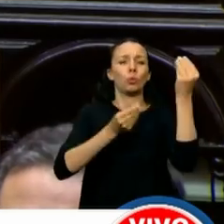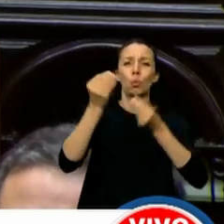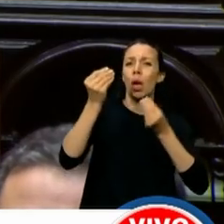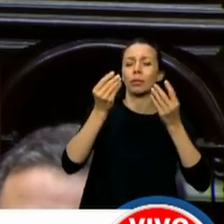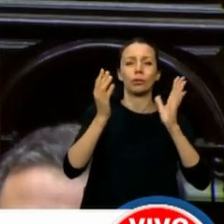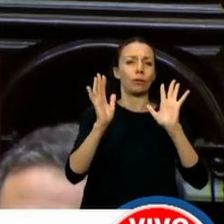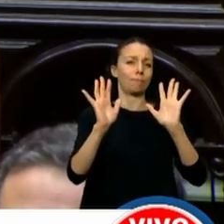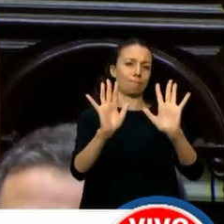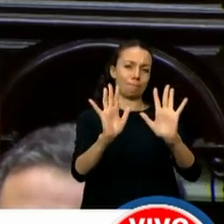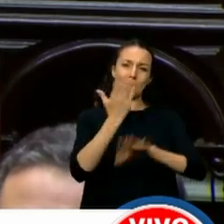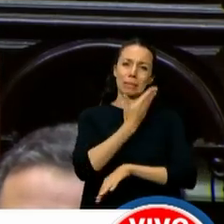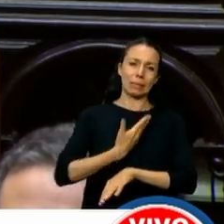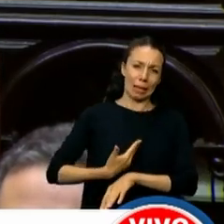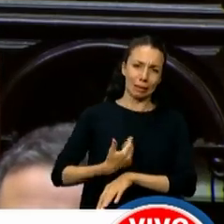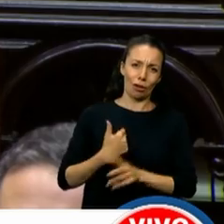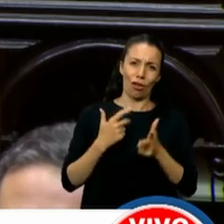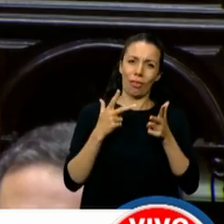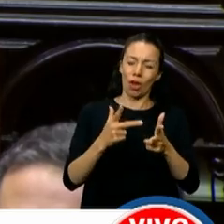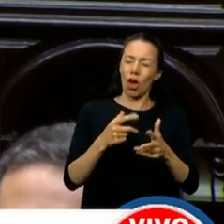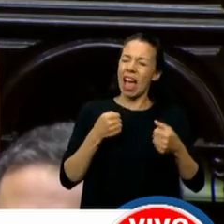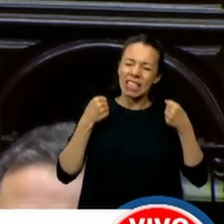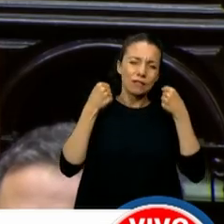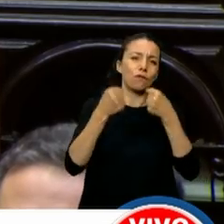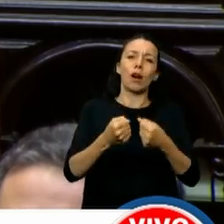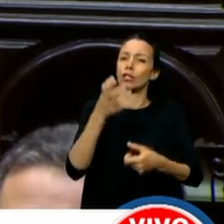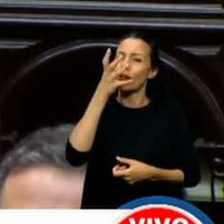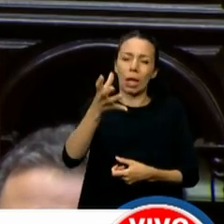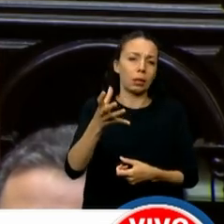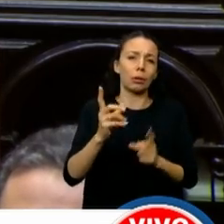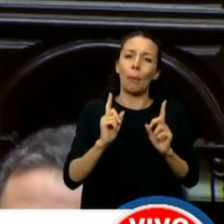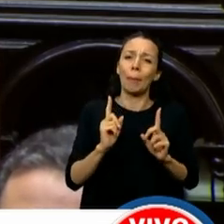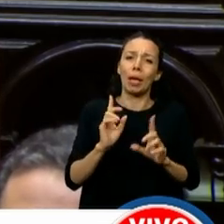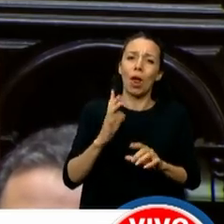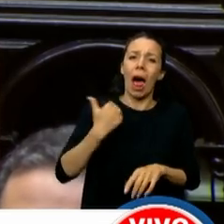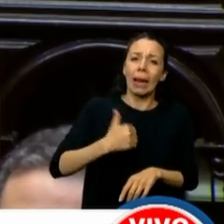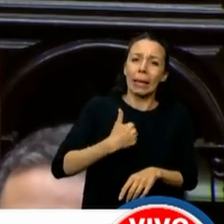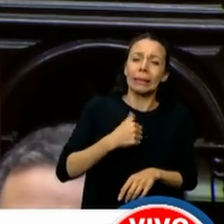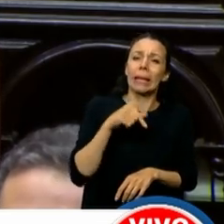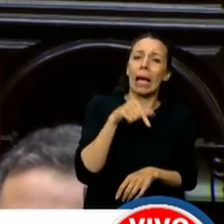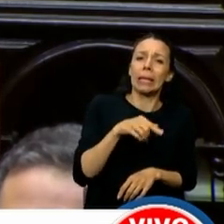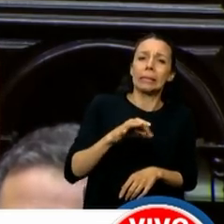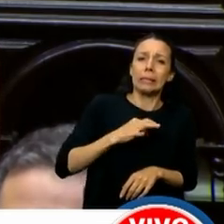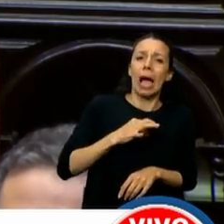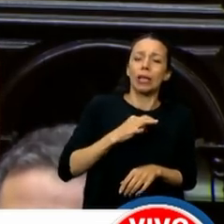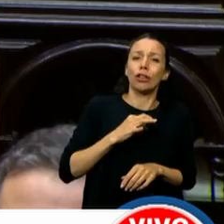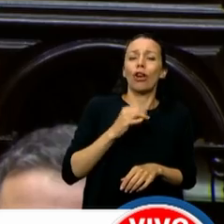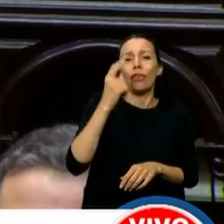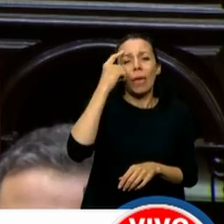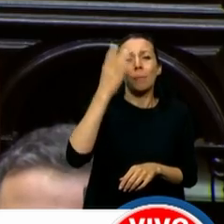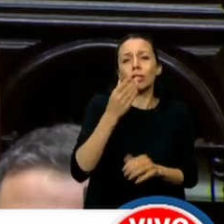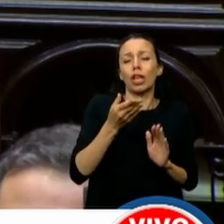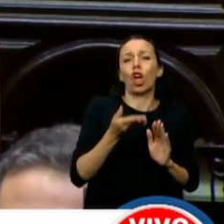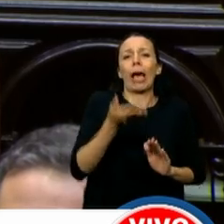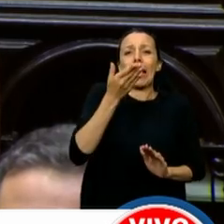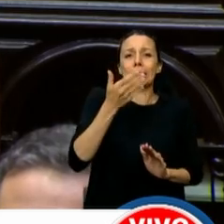por más esfuerzo que se haga lo cierto es que la argentina este año creció por encima del 10 por ciento lo cierto